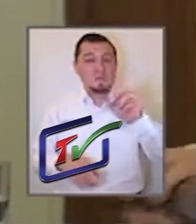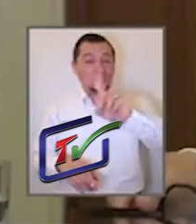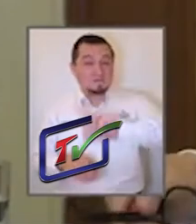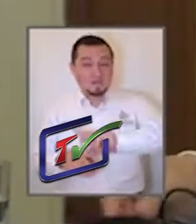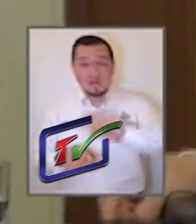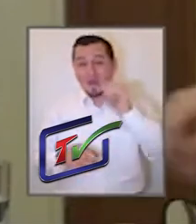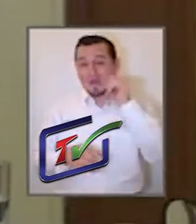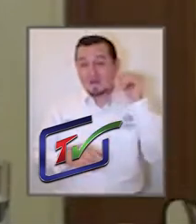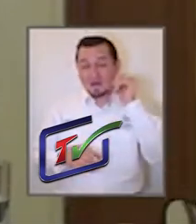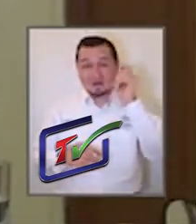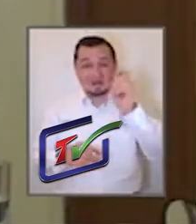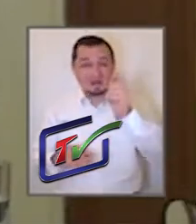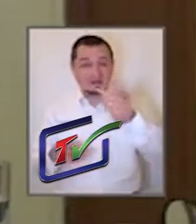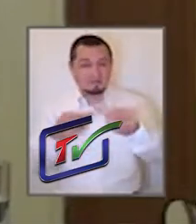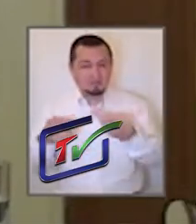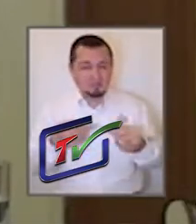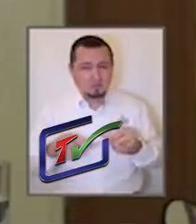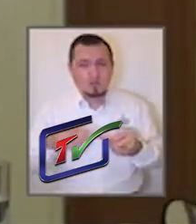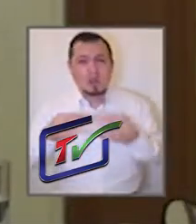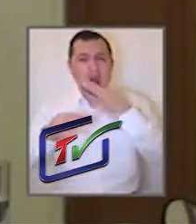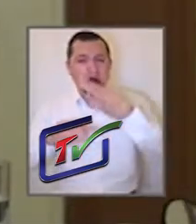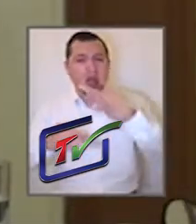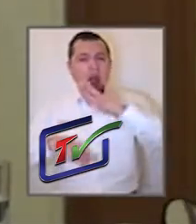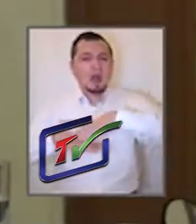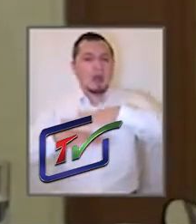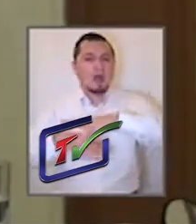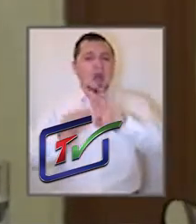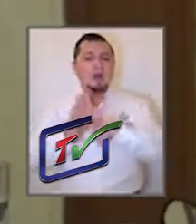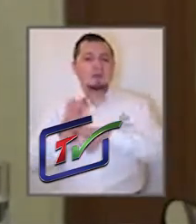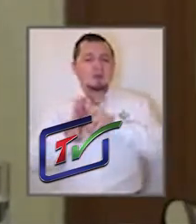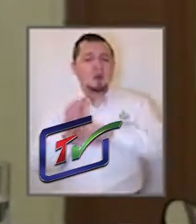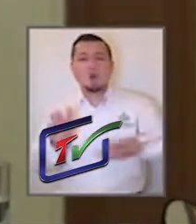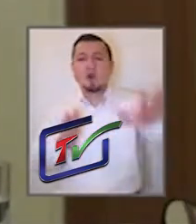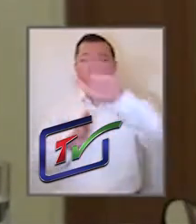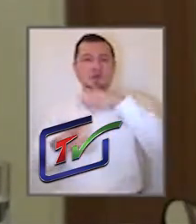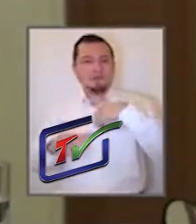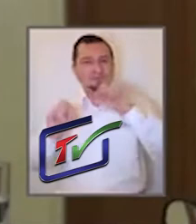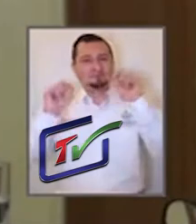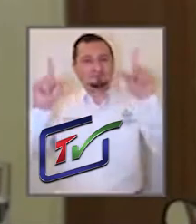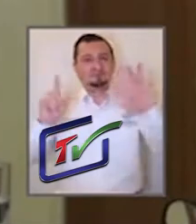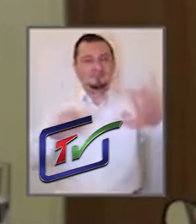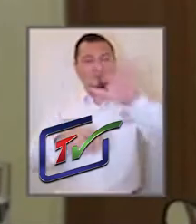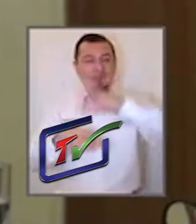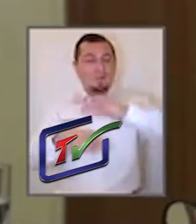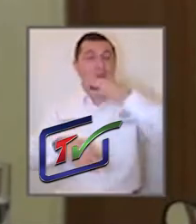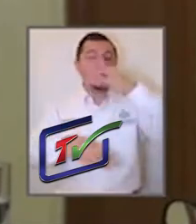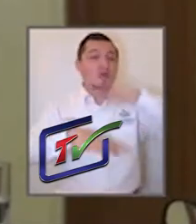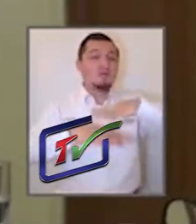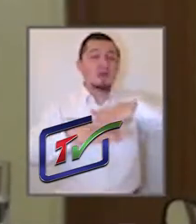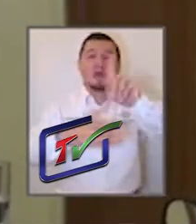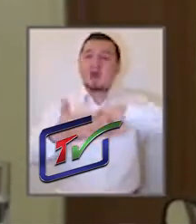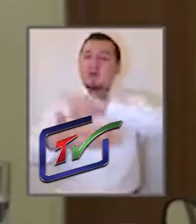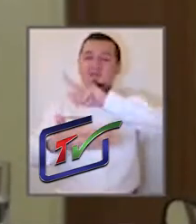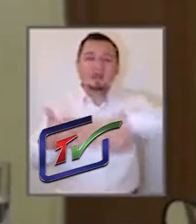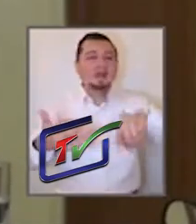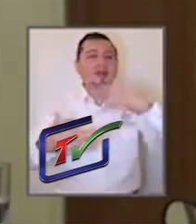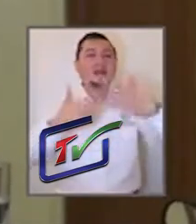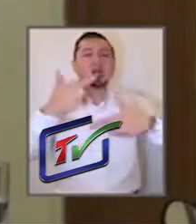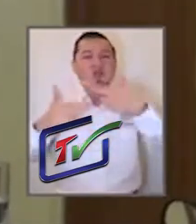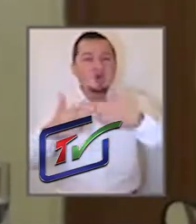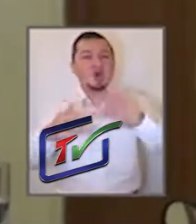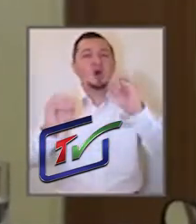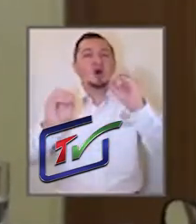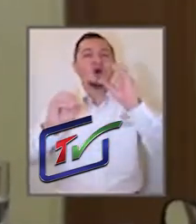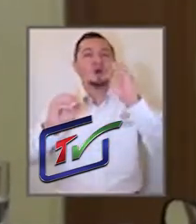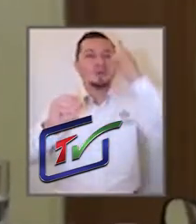nosotros a partir del día de ayer en la tarde hemos enviado ya un comunicado a todos los salones de fiestas para que se cancelen todas